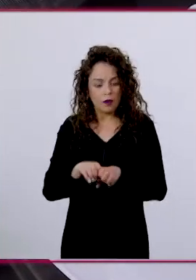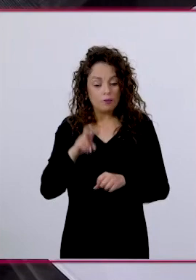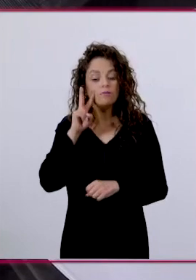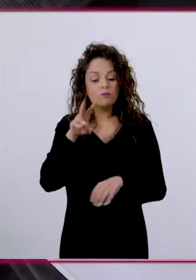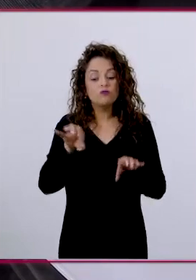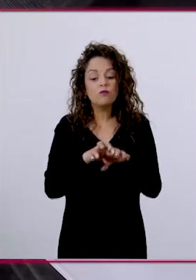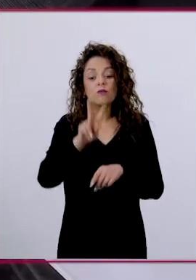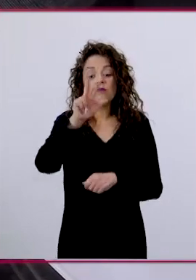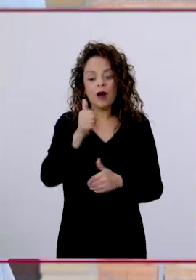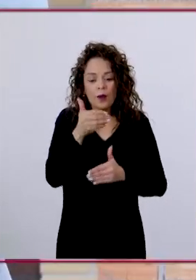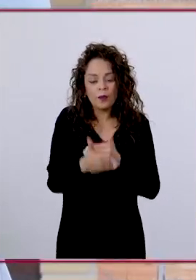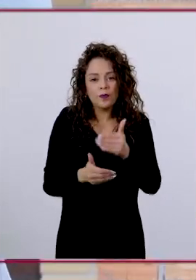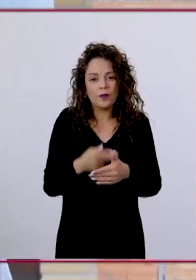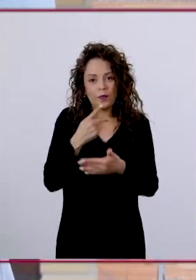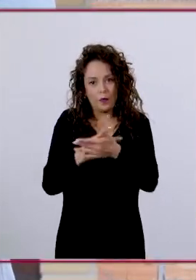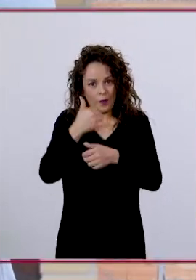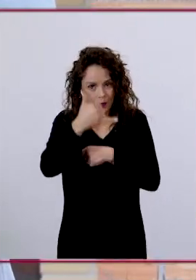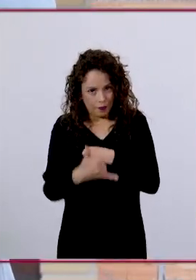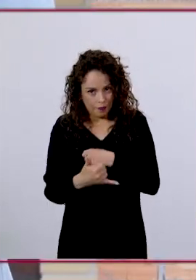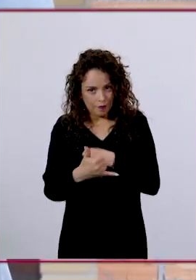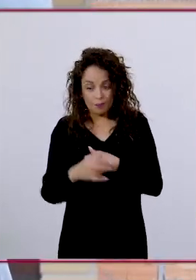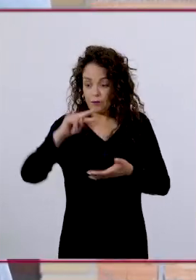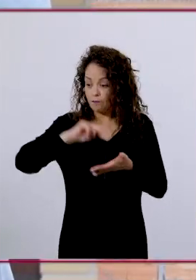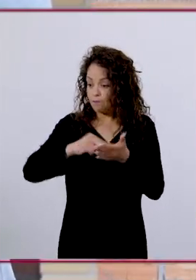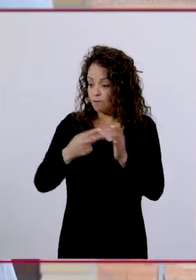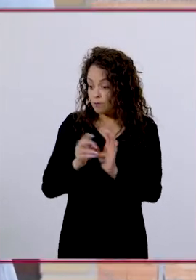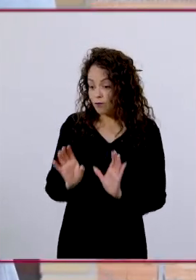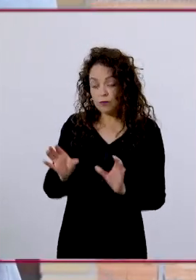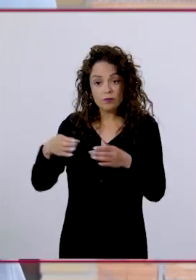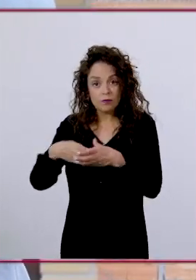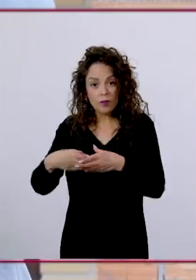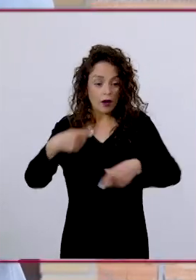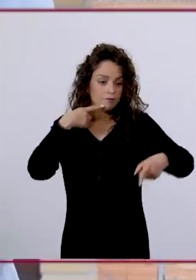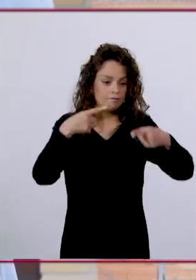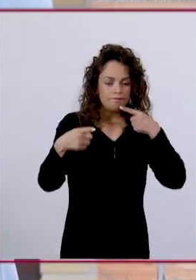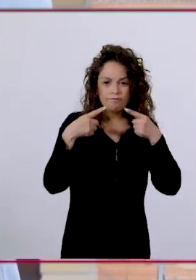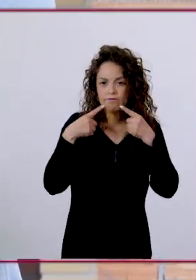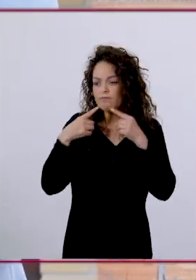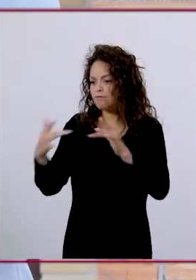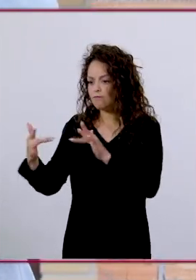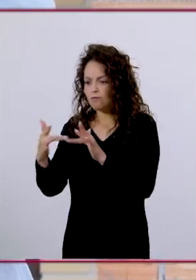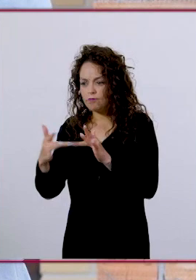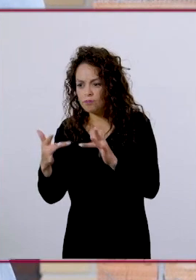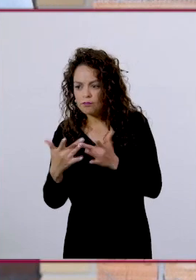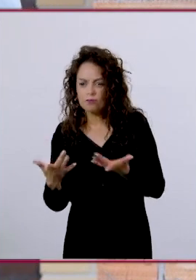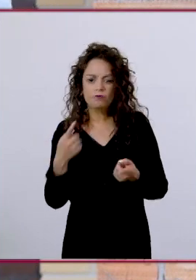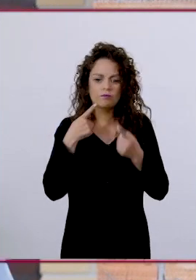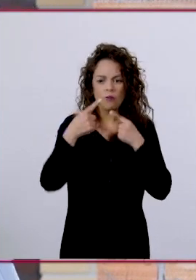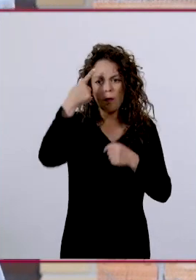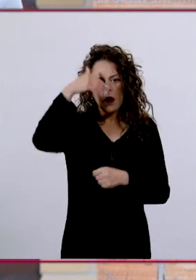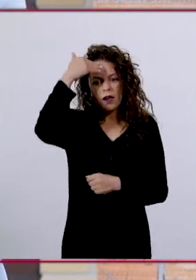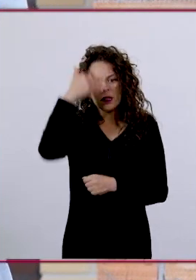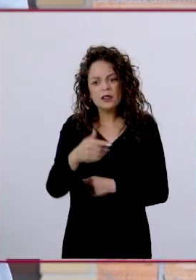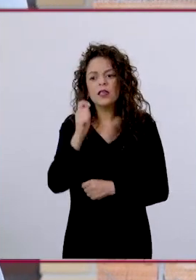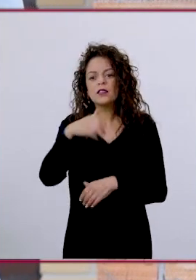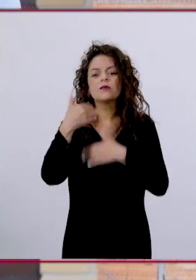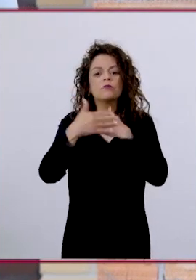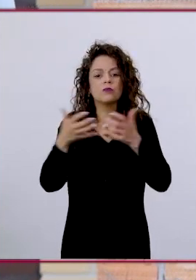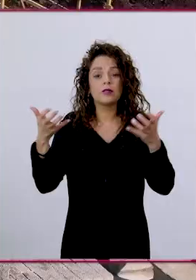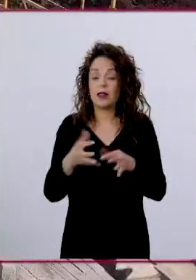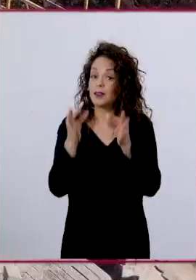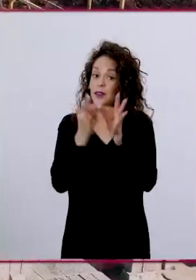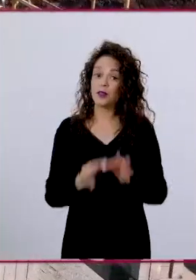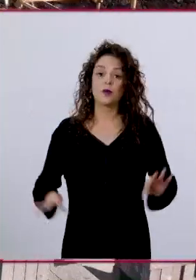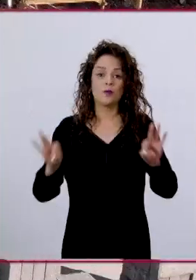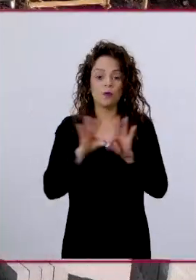de proyecto. Para la arquitectura comunitaria, el diálogo e interacciones constantes son fundamentales, ya que este tipo